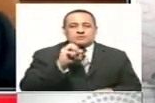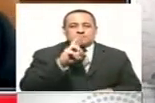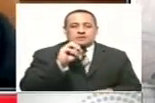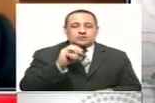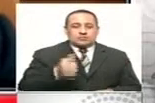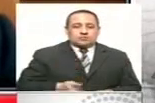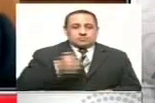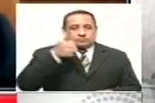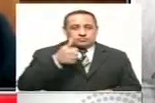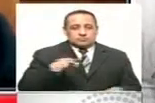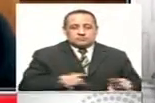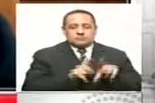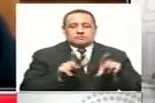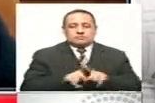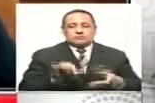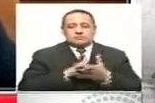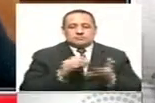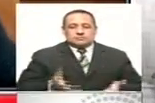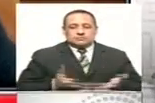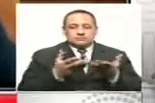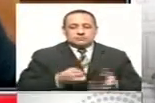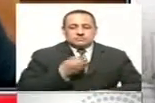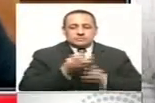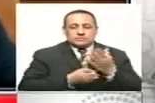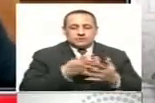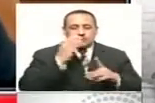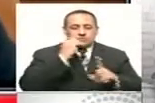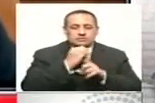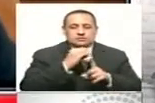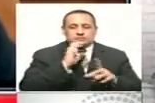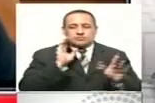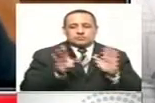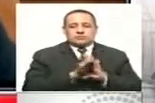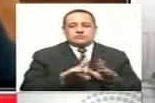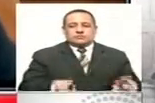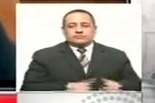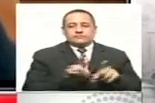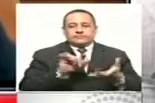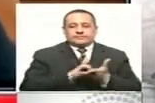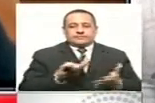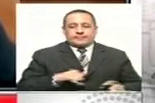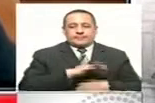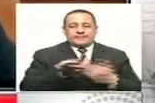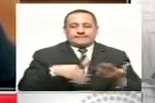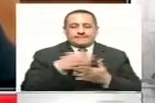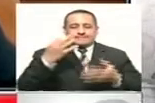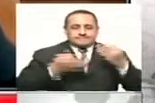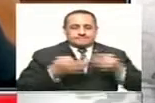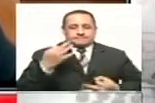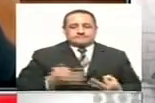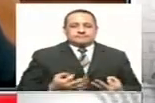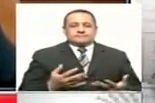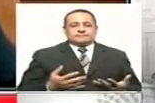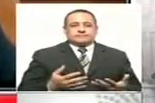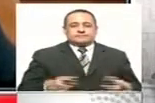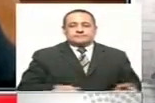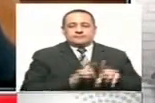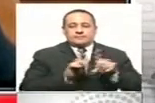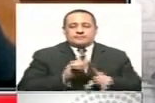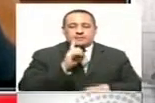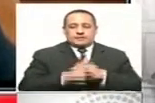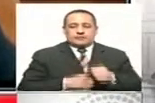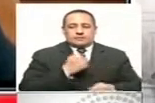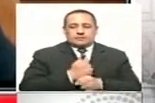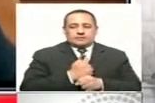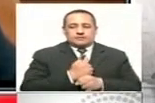Franck, quien también ha dado a conocer los objetivos del presupuesto, ¿no?, del próximo